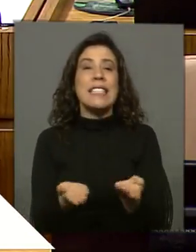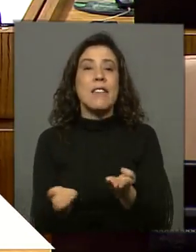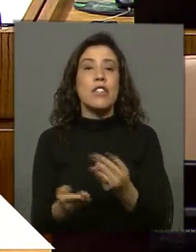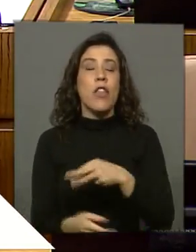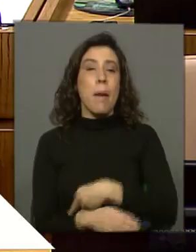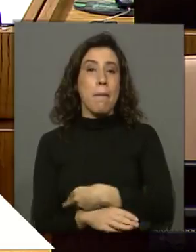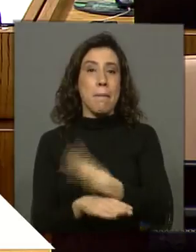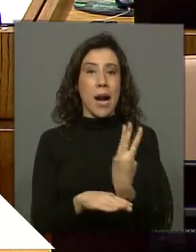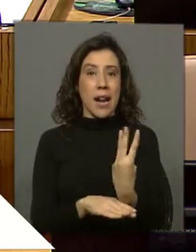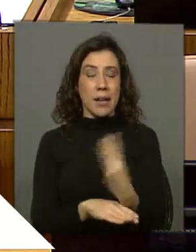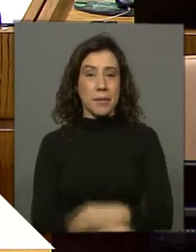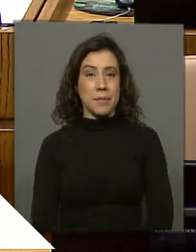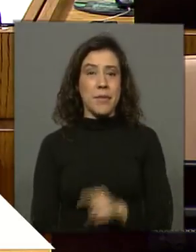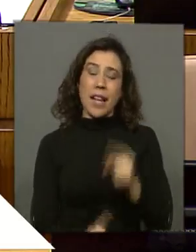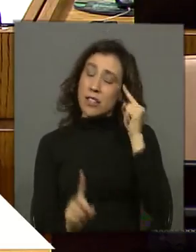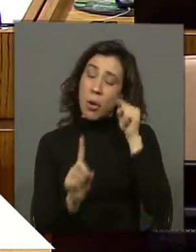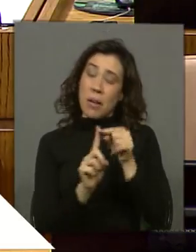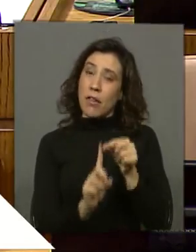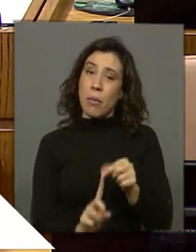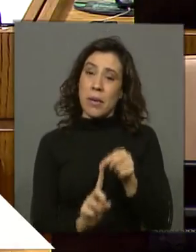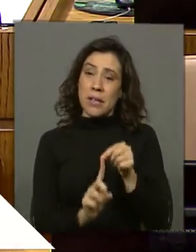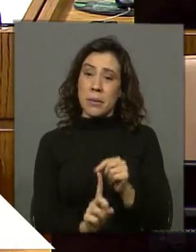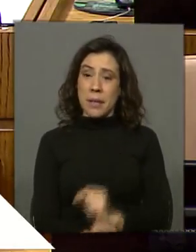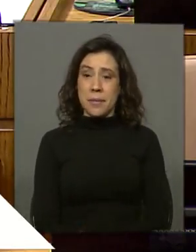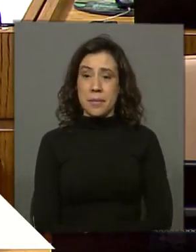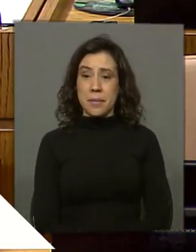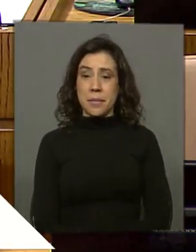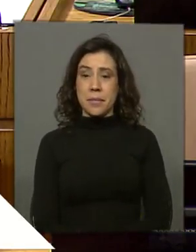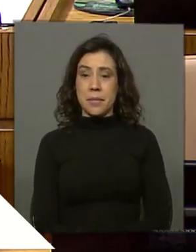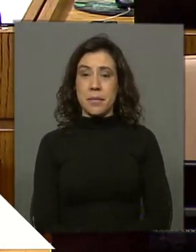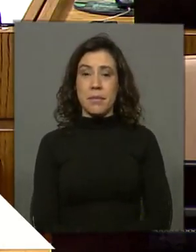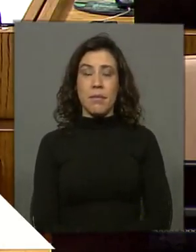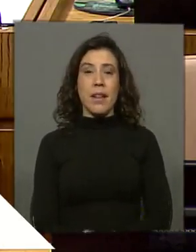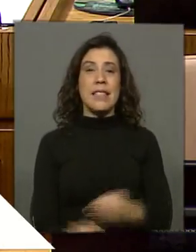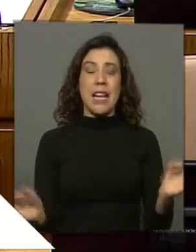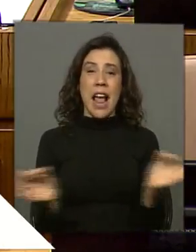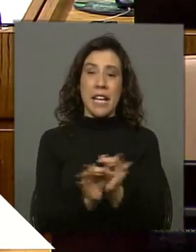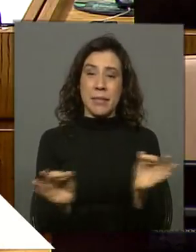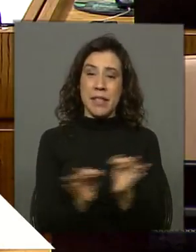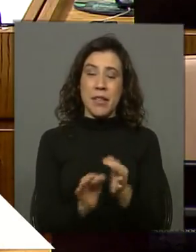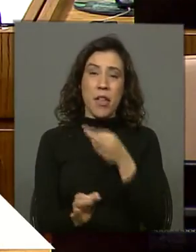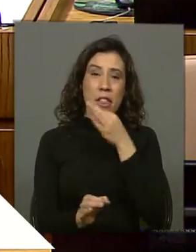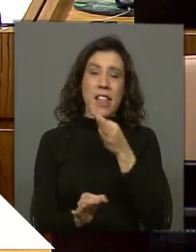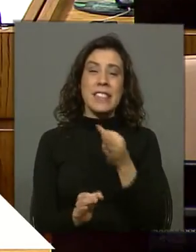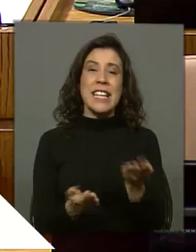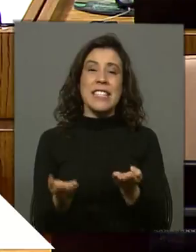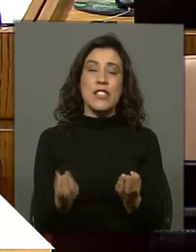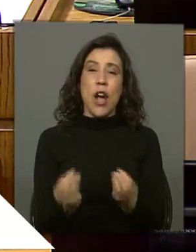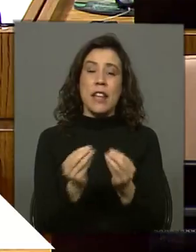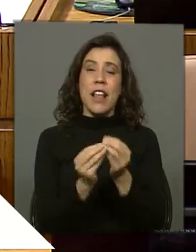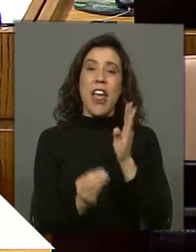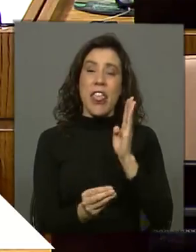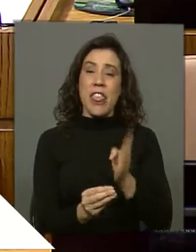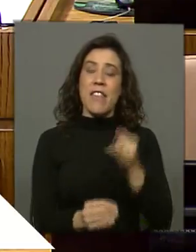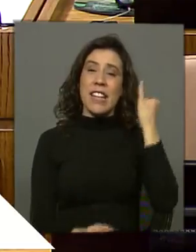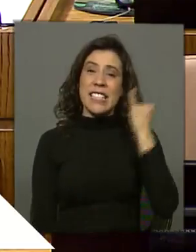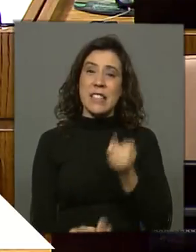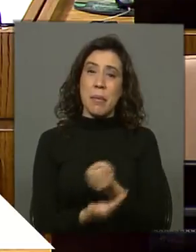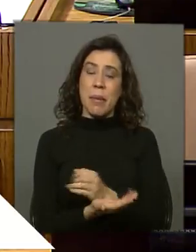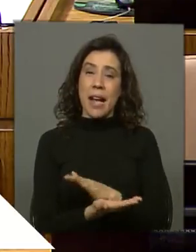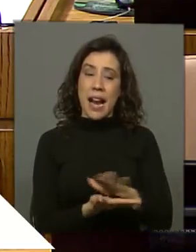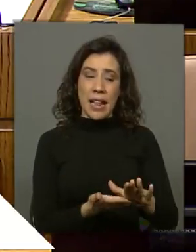ese es el punto central por tanto si la argumentación era como es un servicio accesorio debe ser siempre